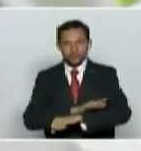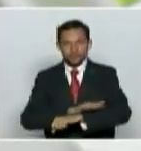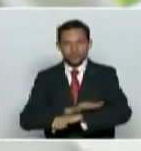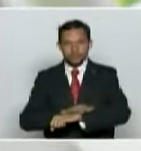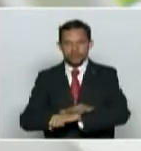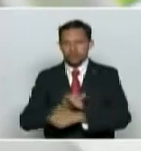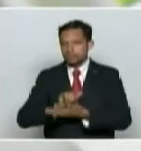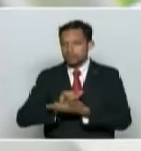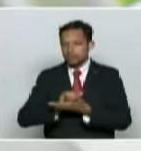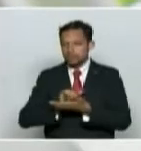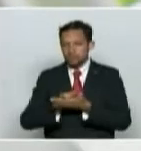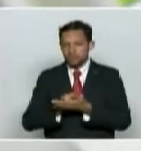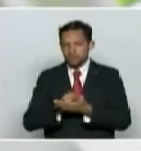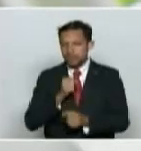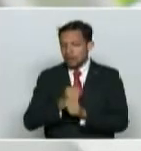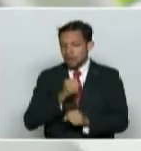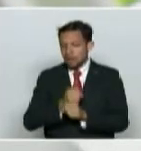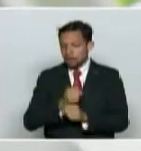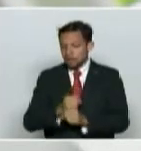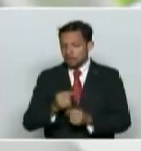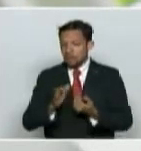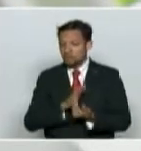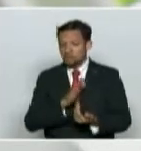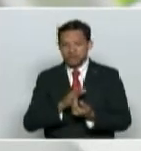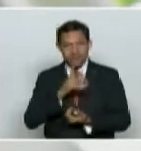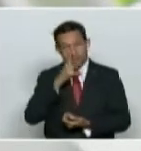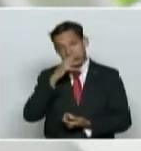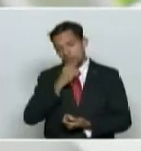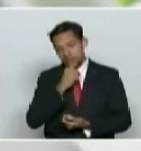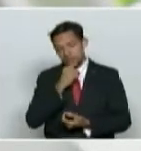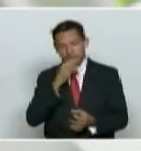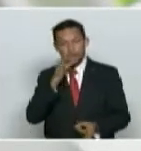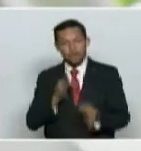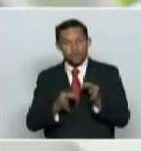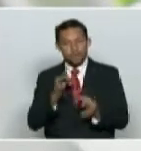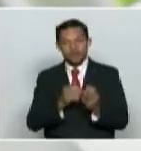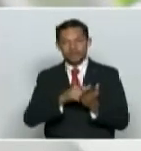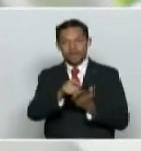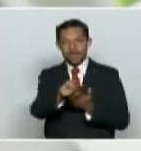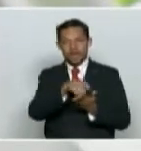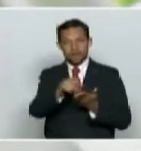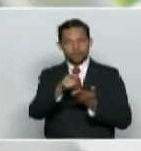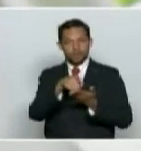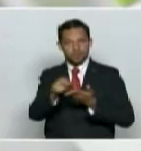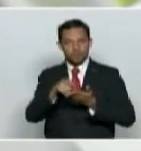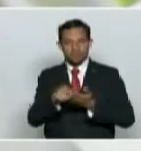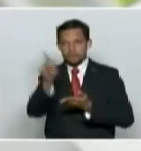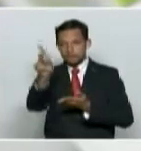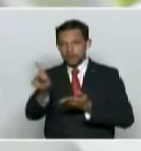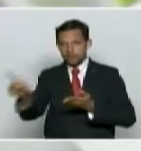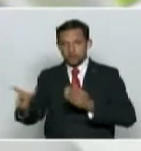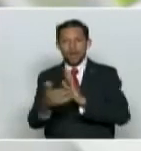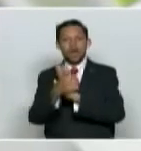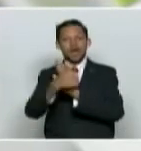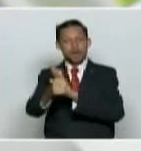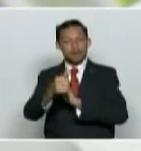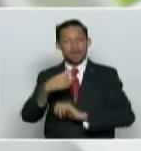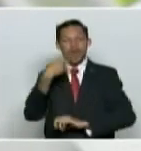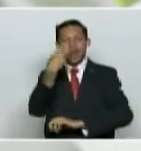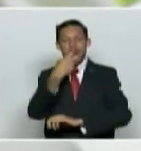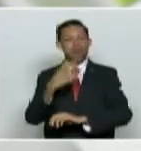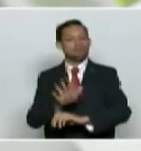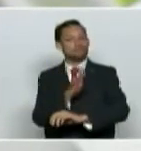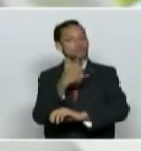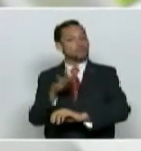Para una tarea que no es muy fácil, ser jurado, calificar donde hay tanto talento, calificar